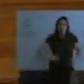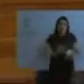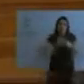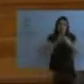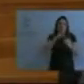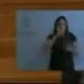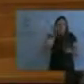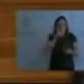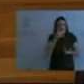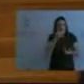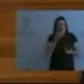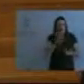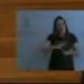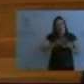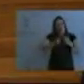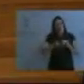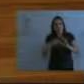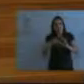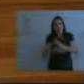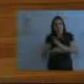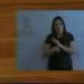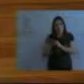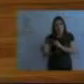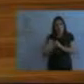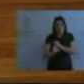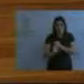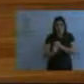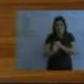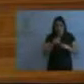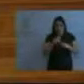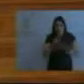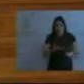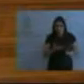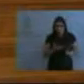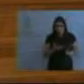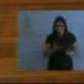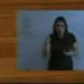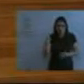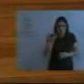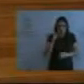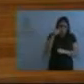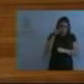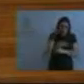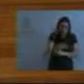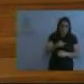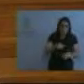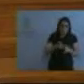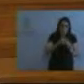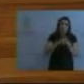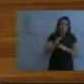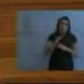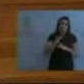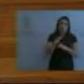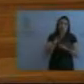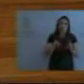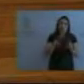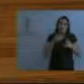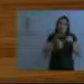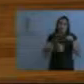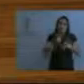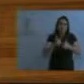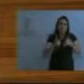respeto y adecuación a la normativa comunitaria, a la normativa vigente de la Unión Europea en materia de libre